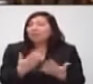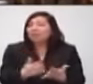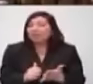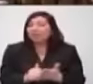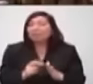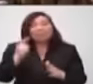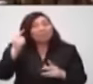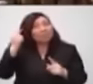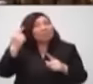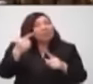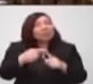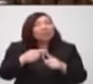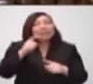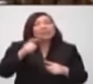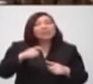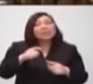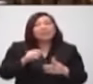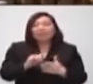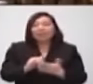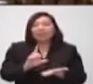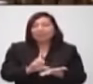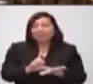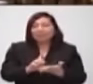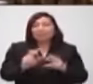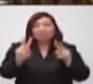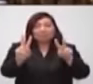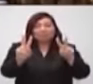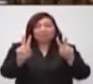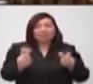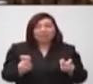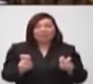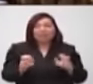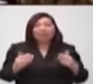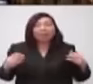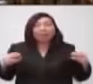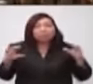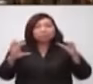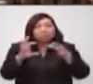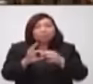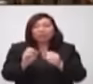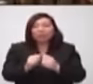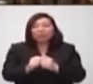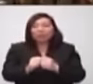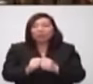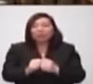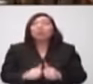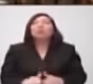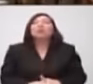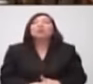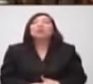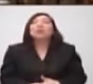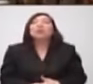estábamos proyectando, primero, la necesidad misma que tiene el pueblo de Villa El Salvador de articularse con la Pastor Sevilla y